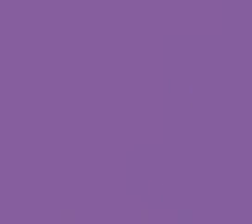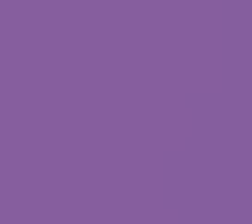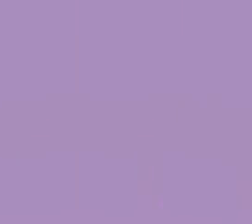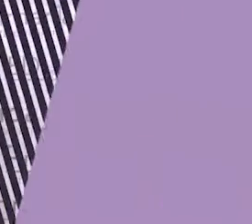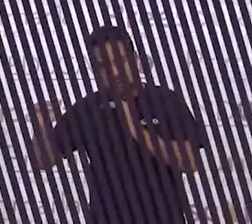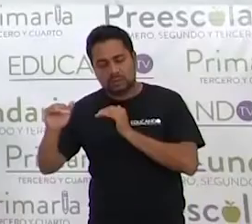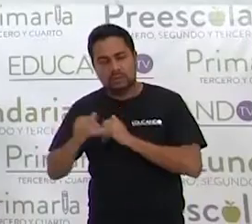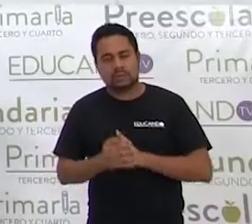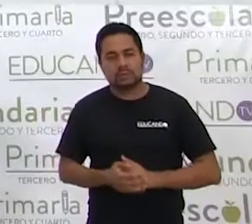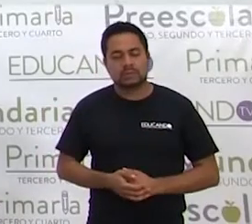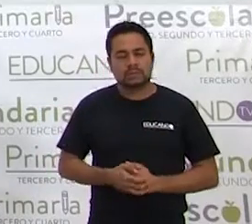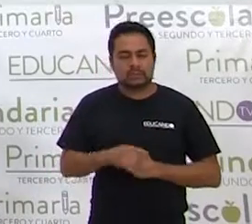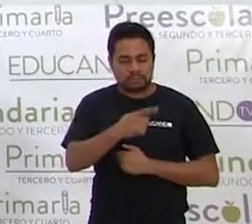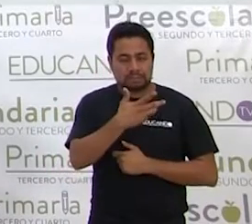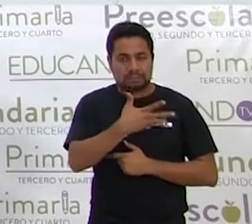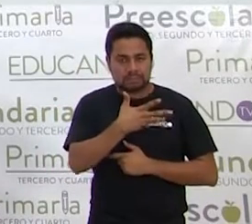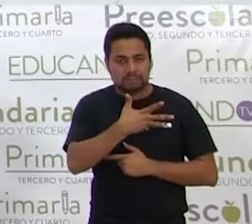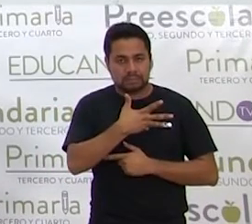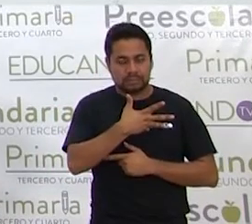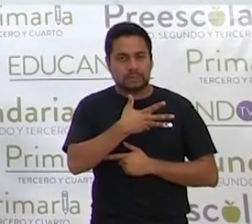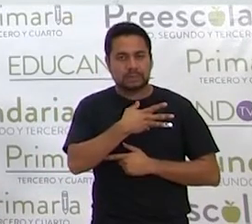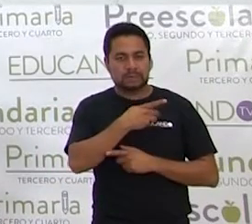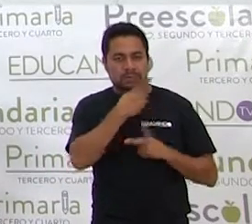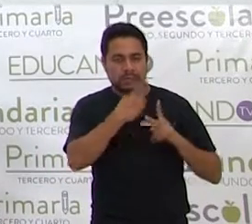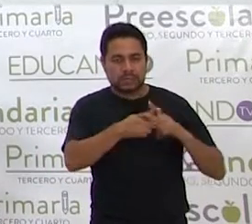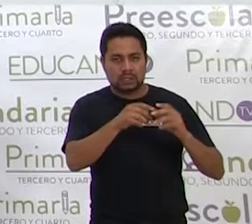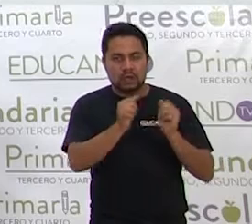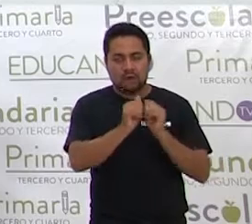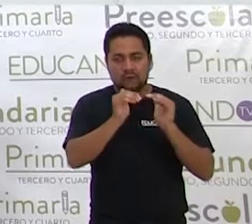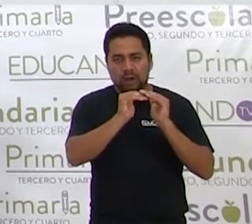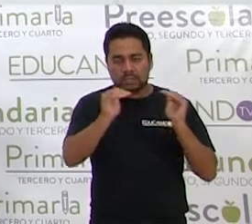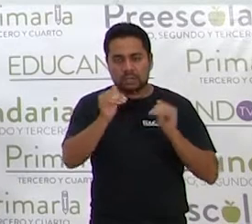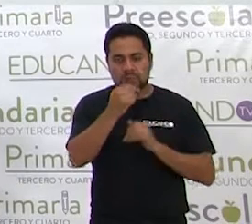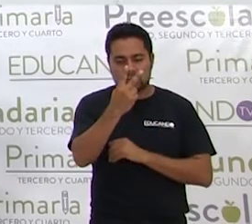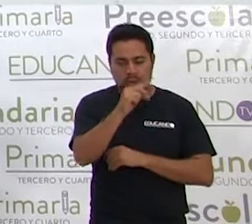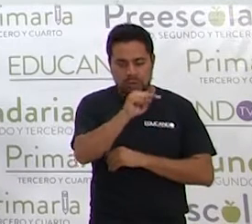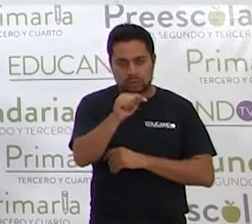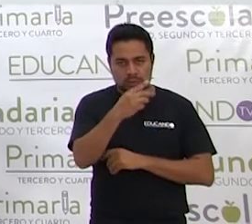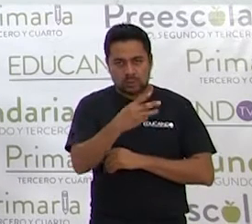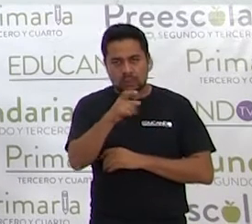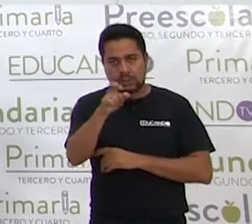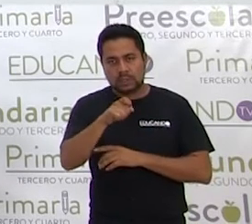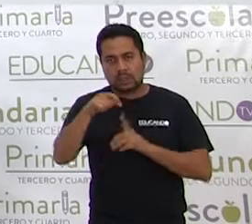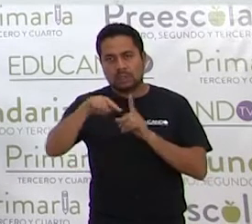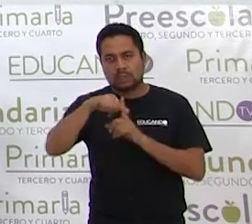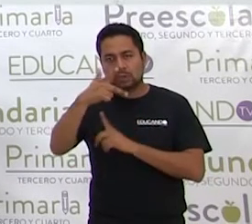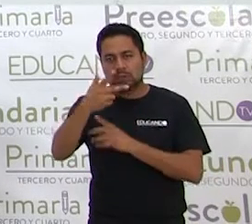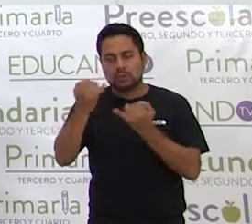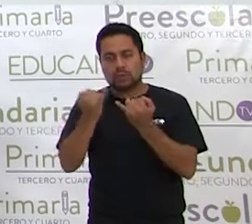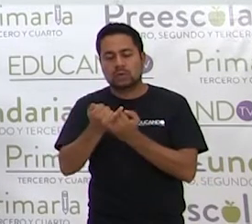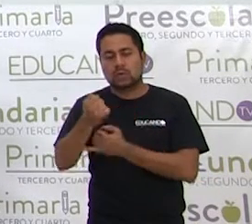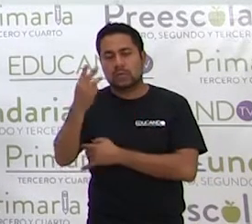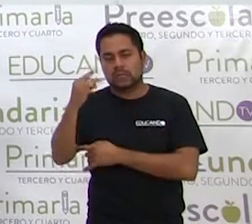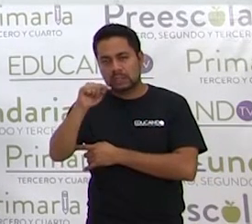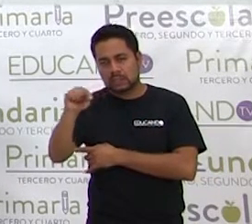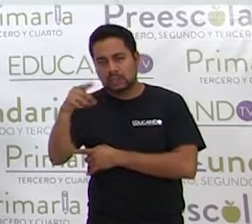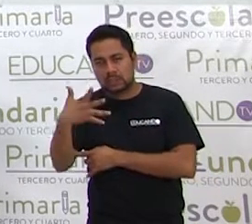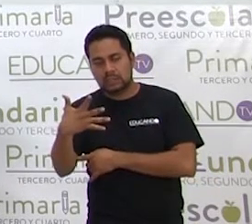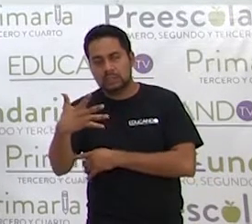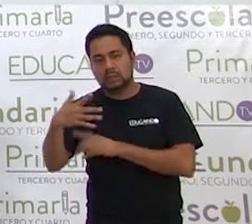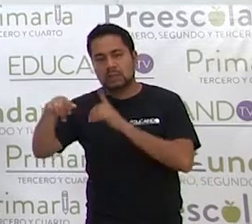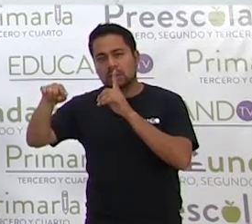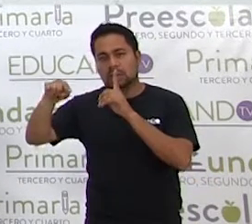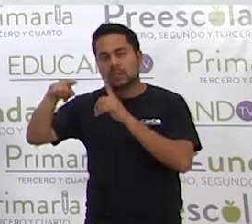y es una ecuación fraccionaria dos tercios de x más ocho igual a tres quintos de x más